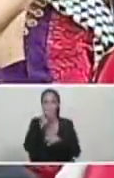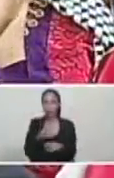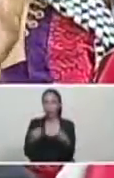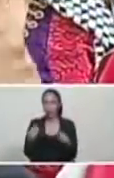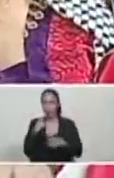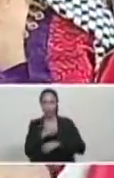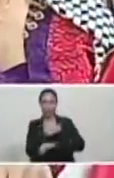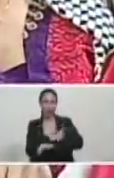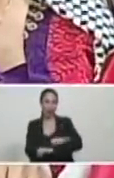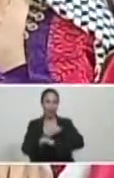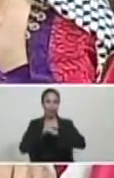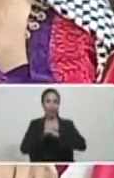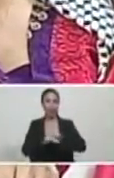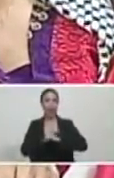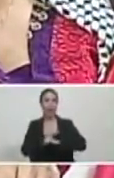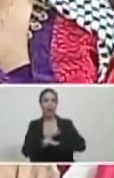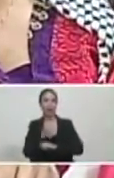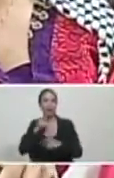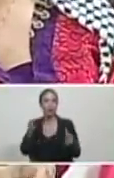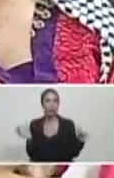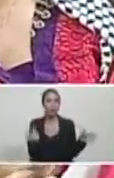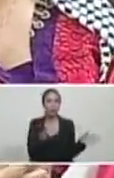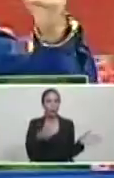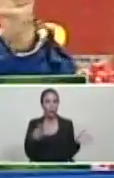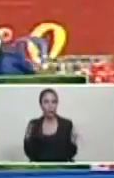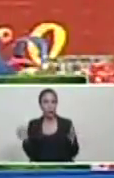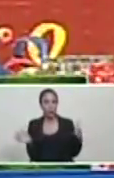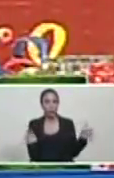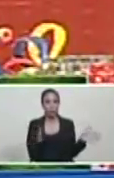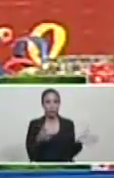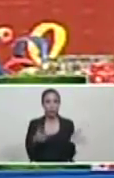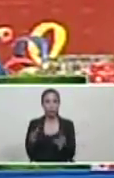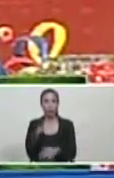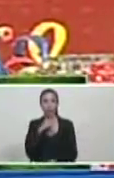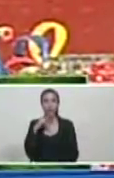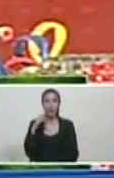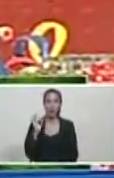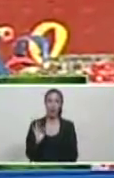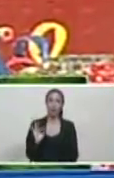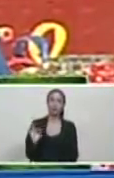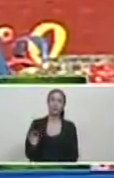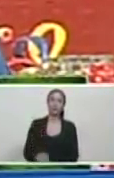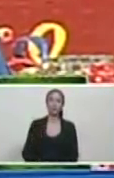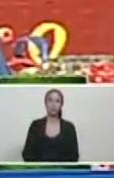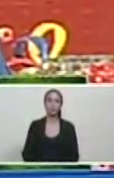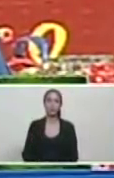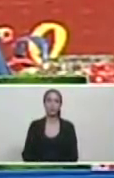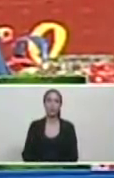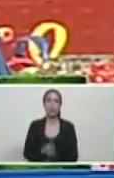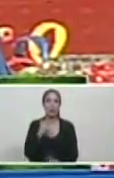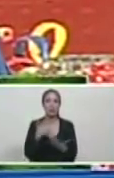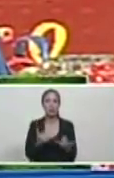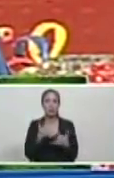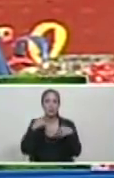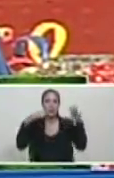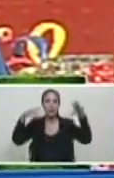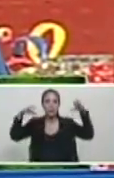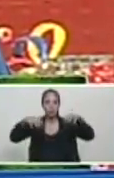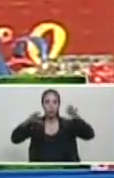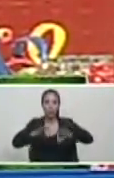fuerza, mira cómo llega la brisa fresca de Caracas, a pesar de que estamos en plena sequía, en